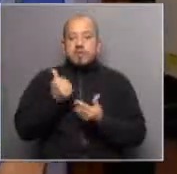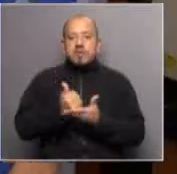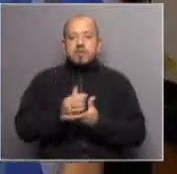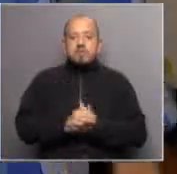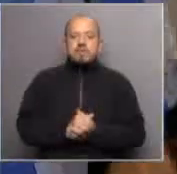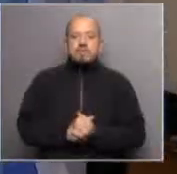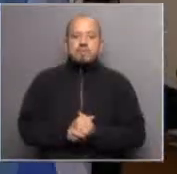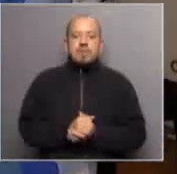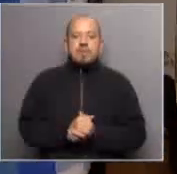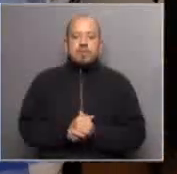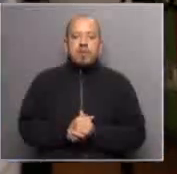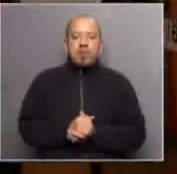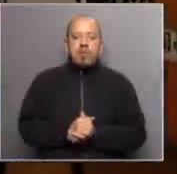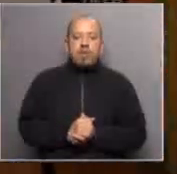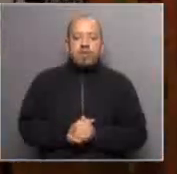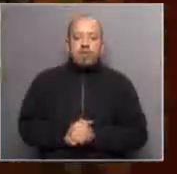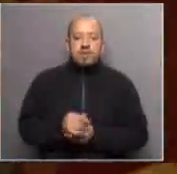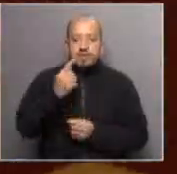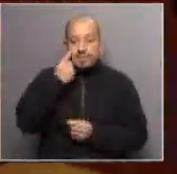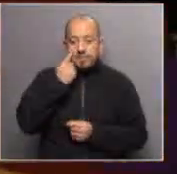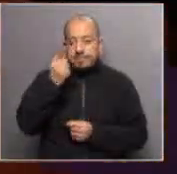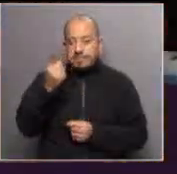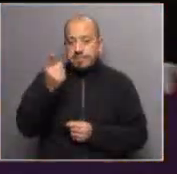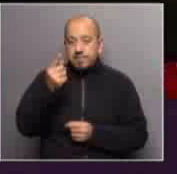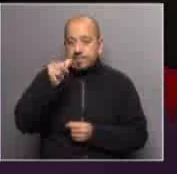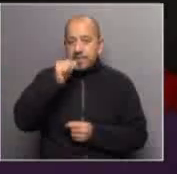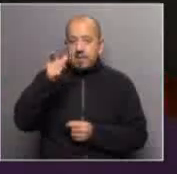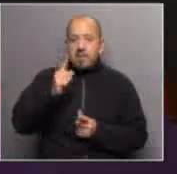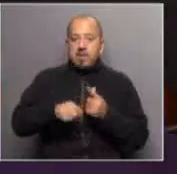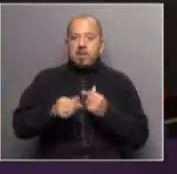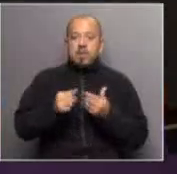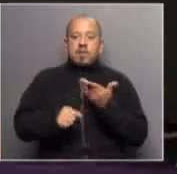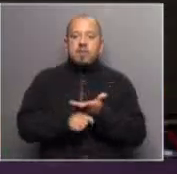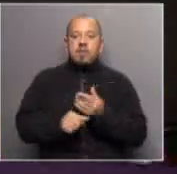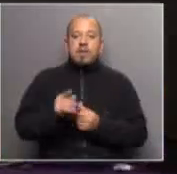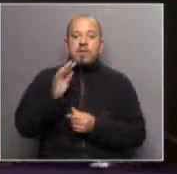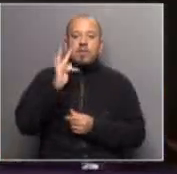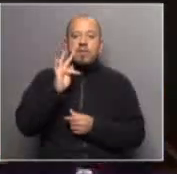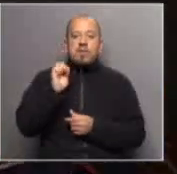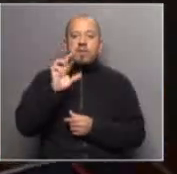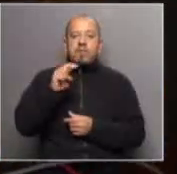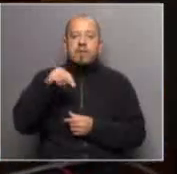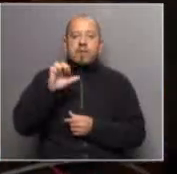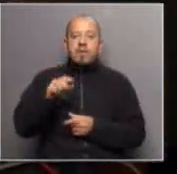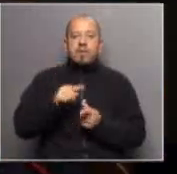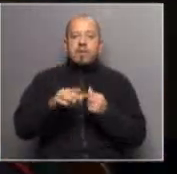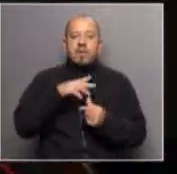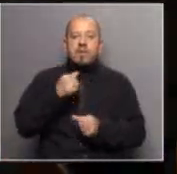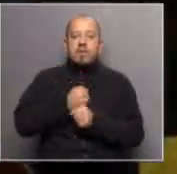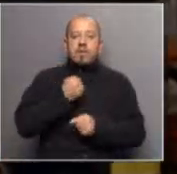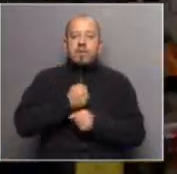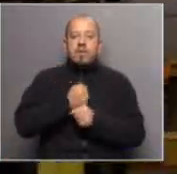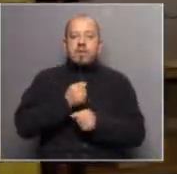vivos. Viendo el panorama de alcoholes allá atrás del mostrador, ya me da ganas de pedir un Fernet, pero es un poco temprano todavía y tengo que trabajar. Aunque